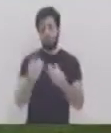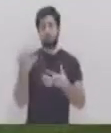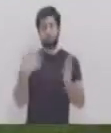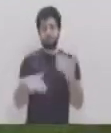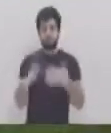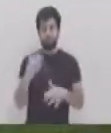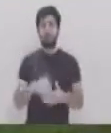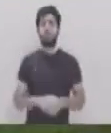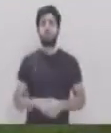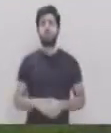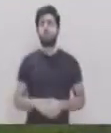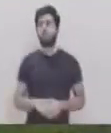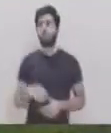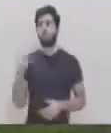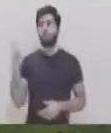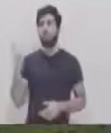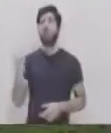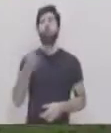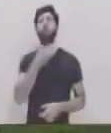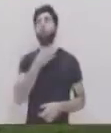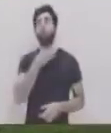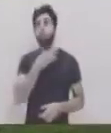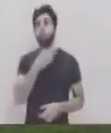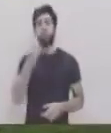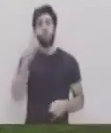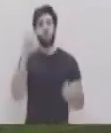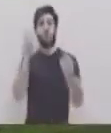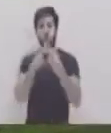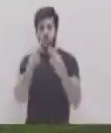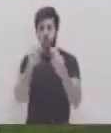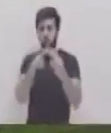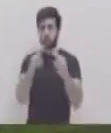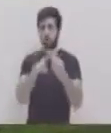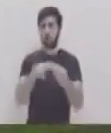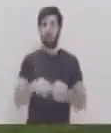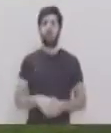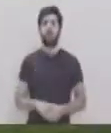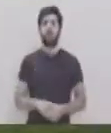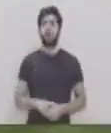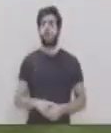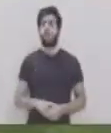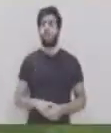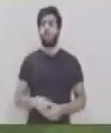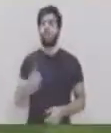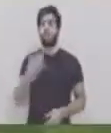Recordemos todas las que aprendimos. Es un gusto conocerte,